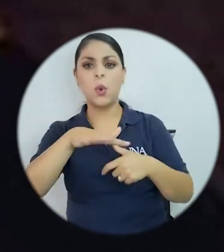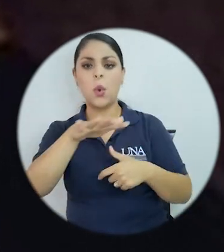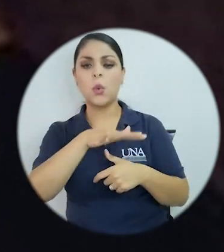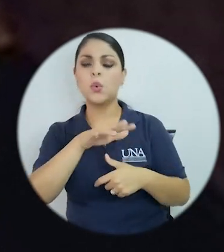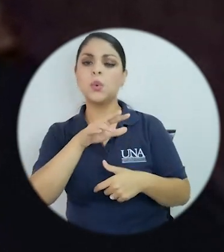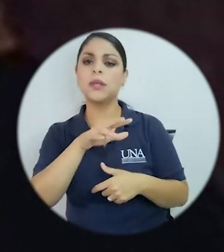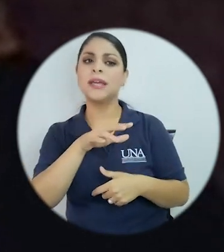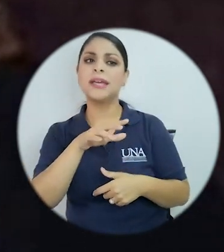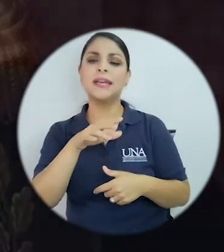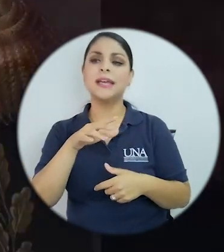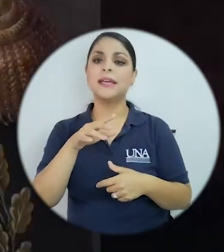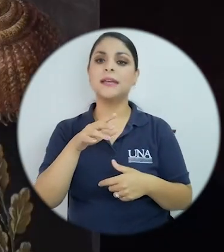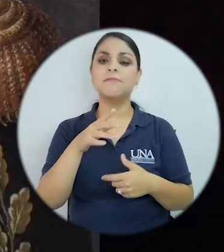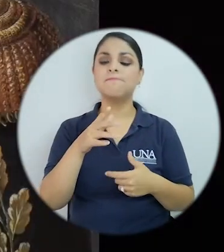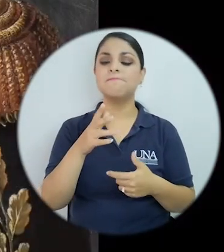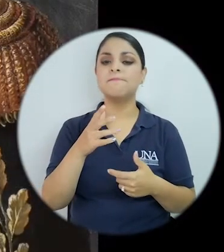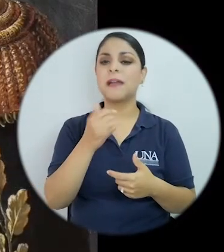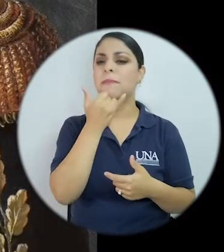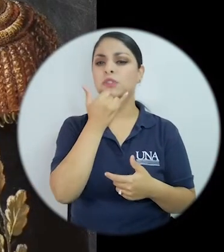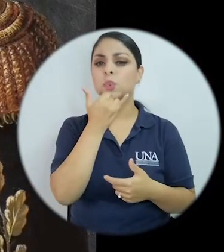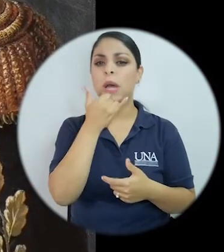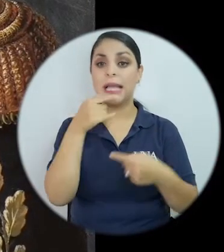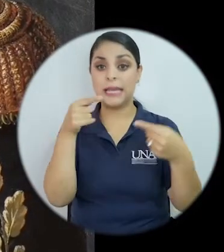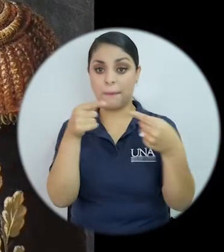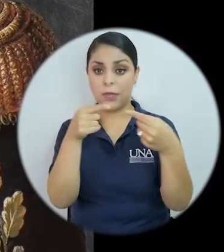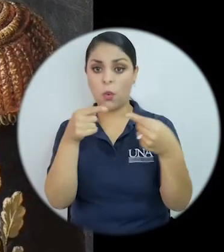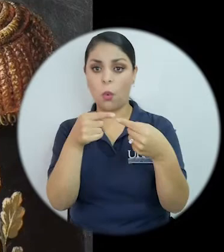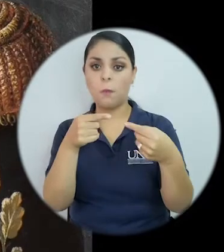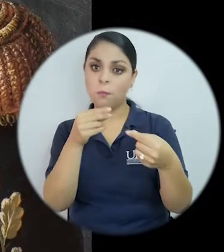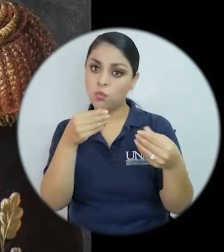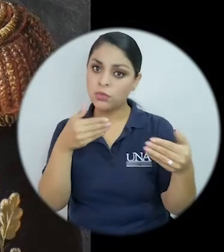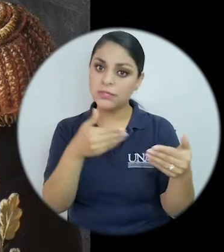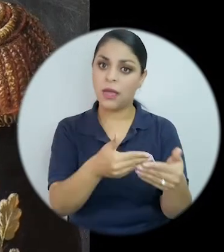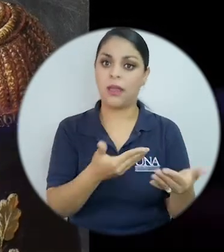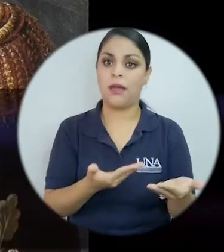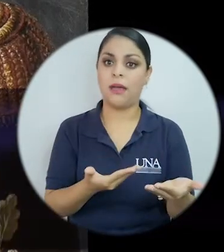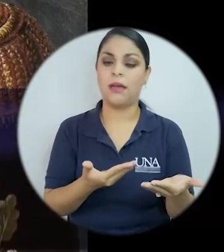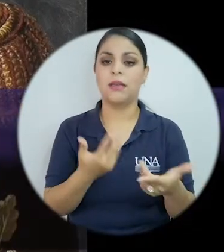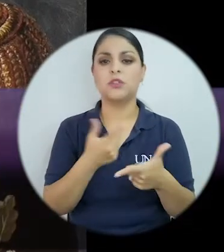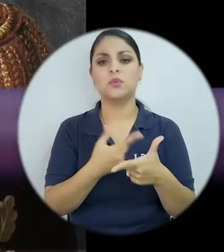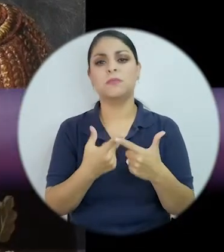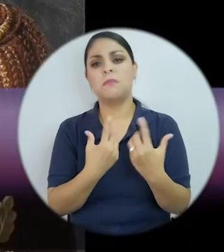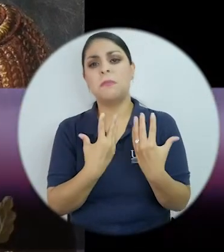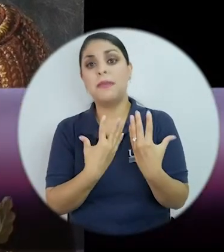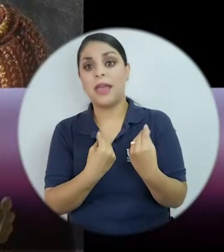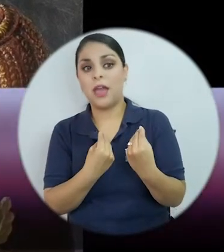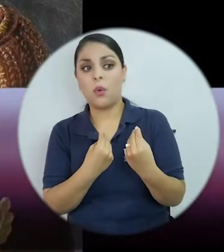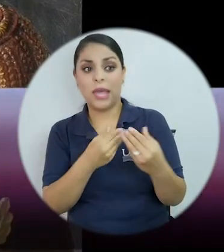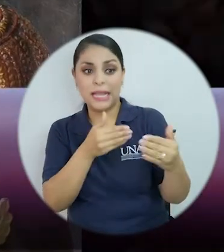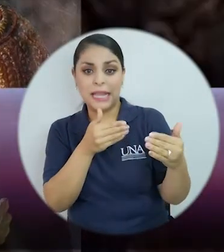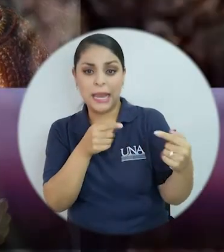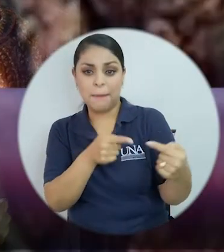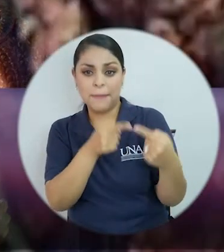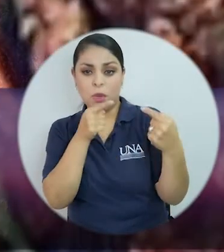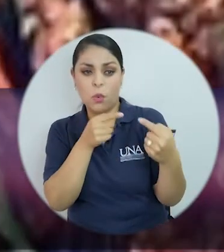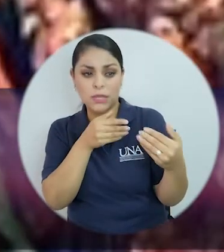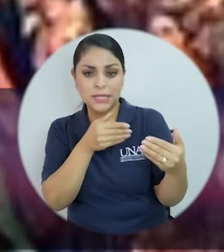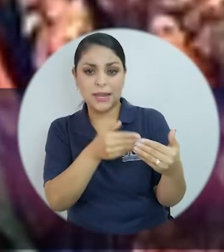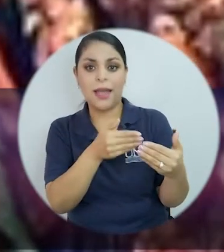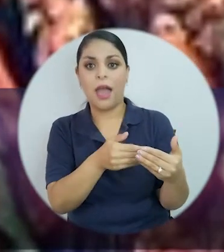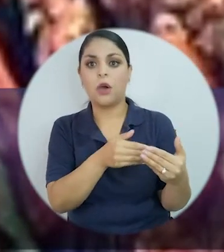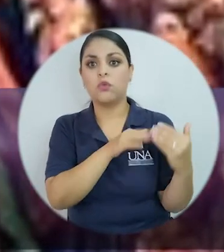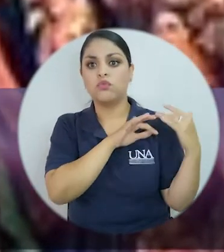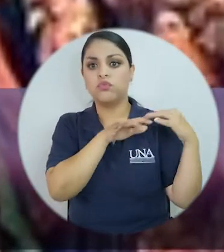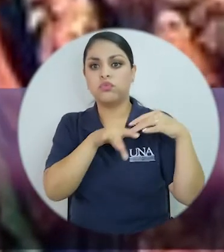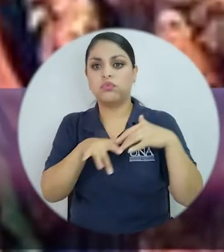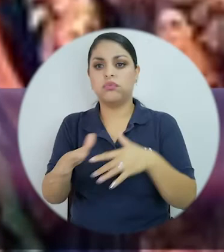era el problema, el enemigo estaba muy cerca. Entonces había un miedo a que el enemigo cercano nos invadiera